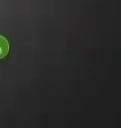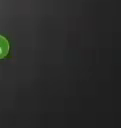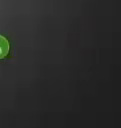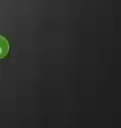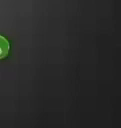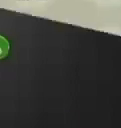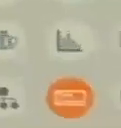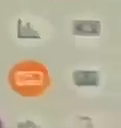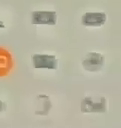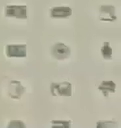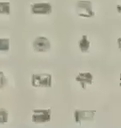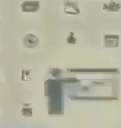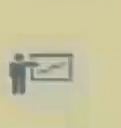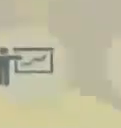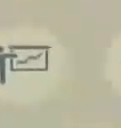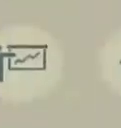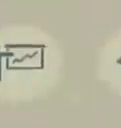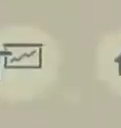22%.